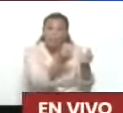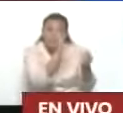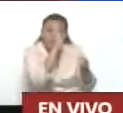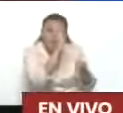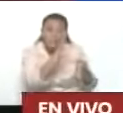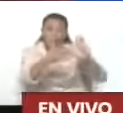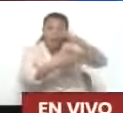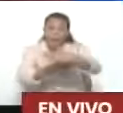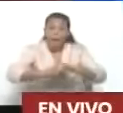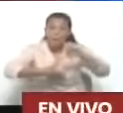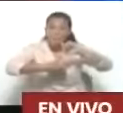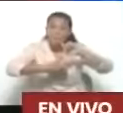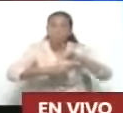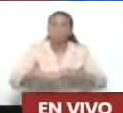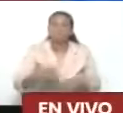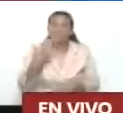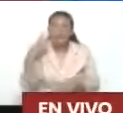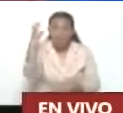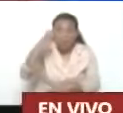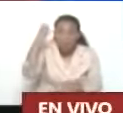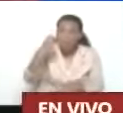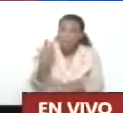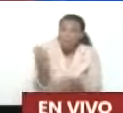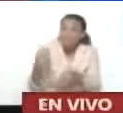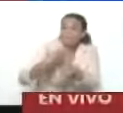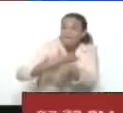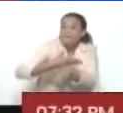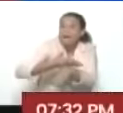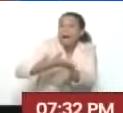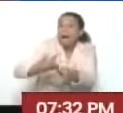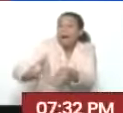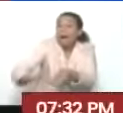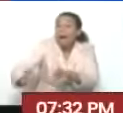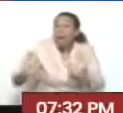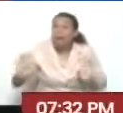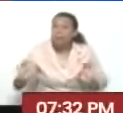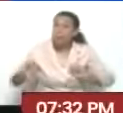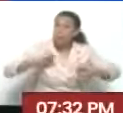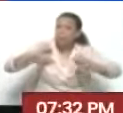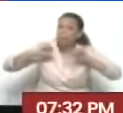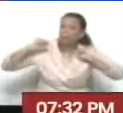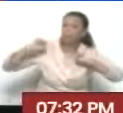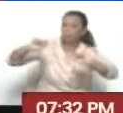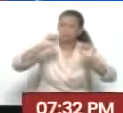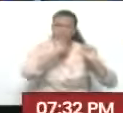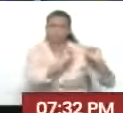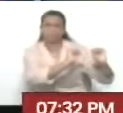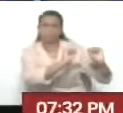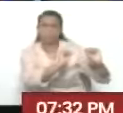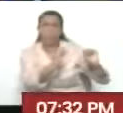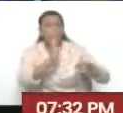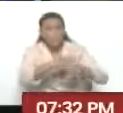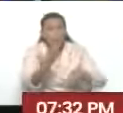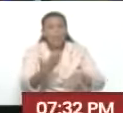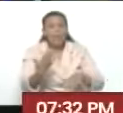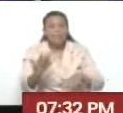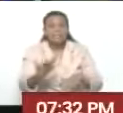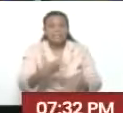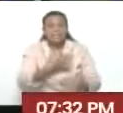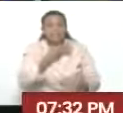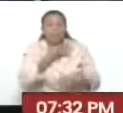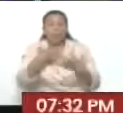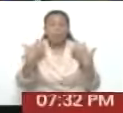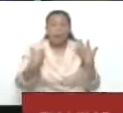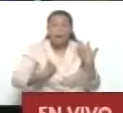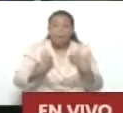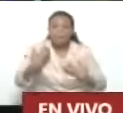América Latina. En Europa tardamos un poquito más en montar los movimientos antiglobalización, porque aquí es donde se empezó a sufrir.